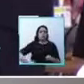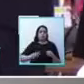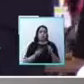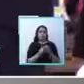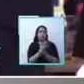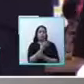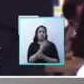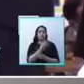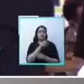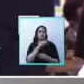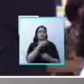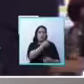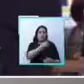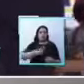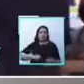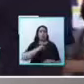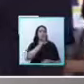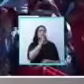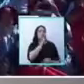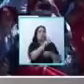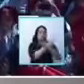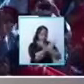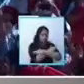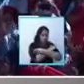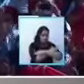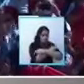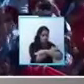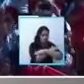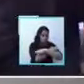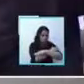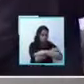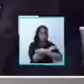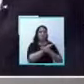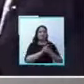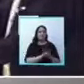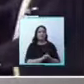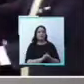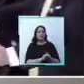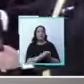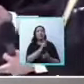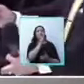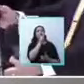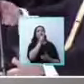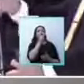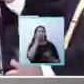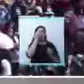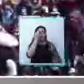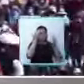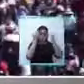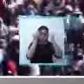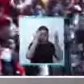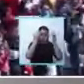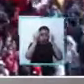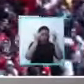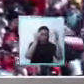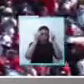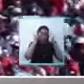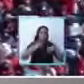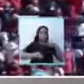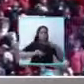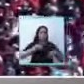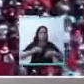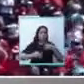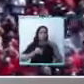Estado de Derecho, violaciones a derechos humanos, etcétera. Entonces, esos meses que van del 27 de